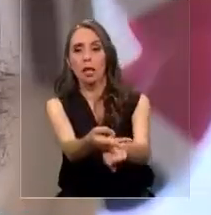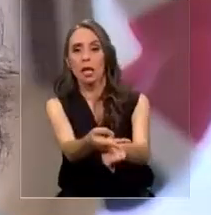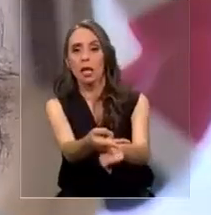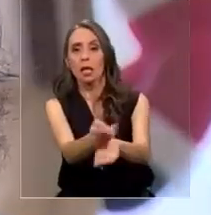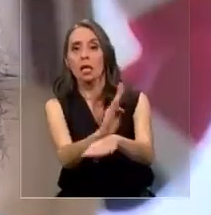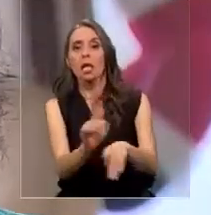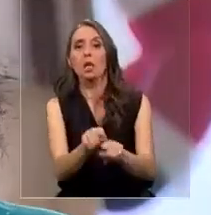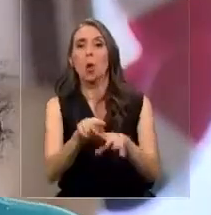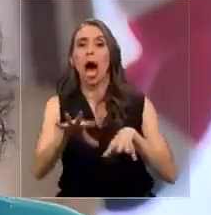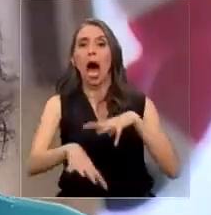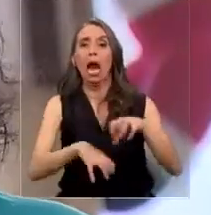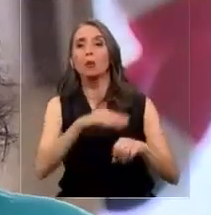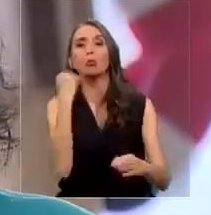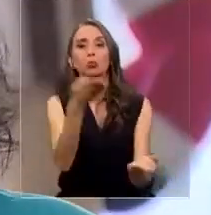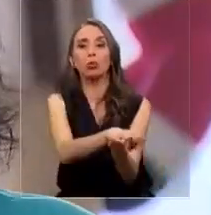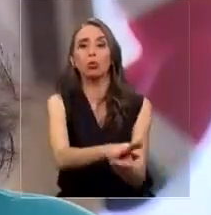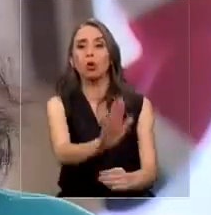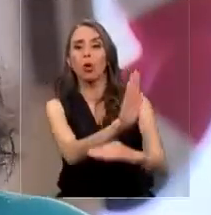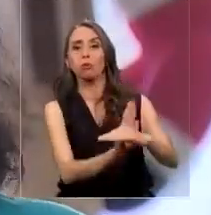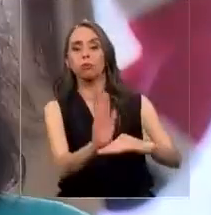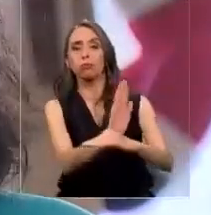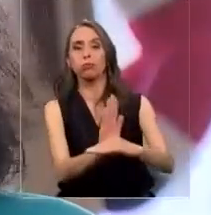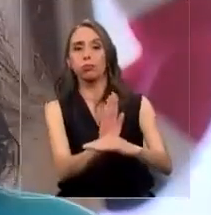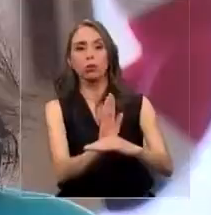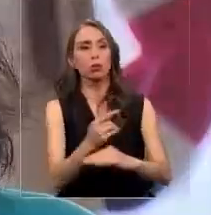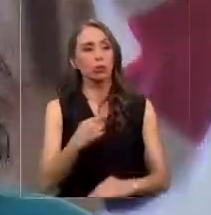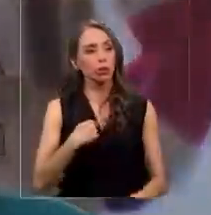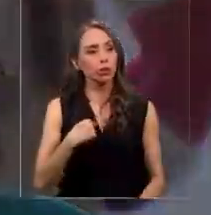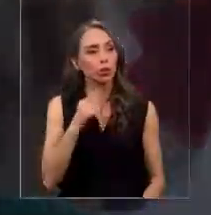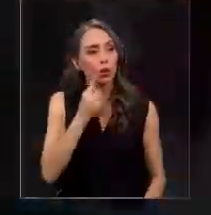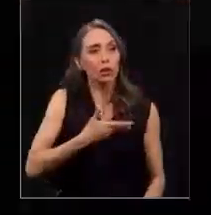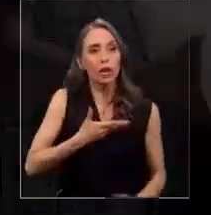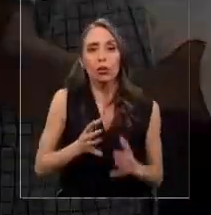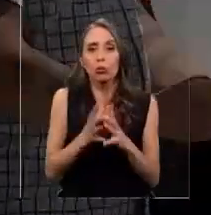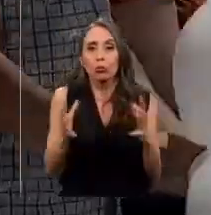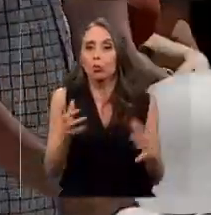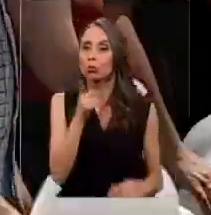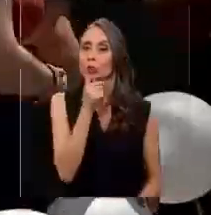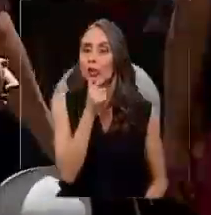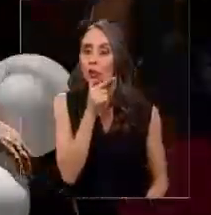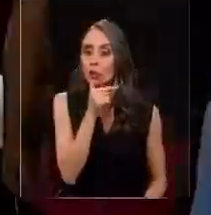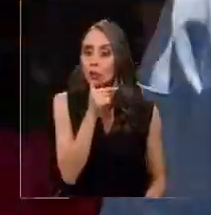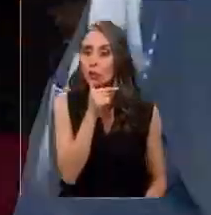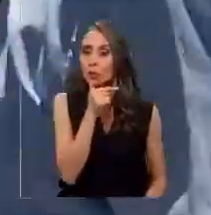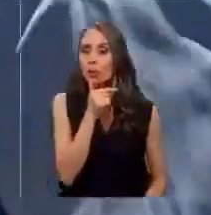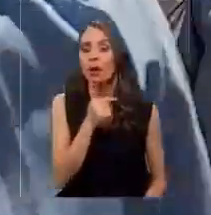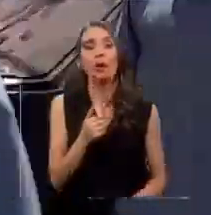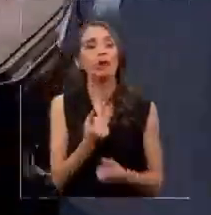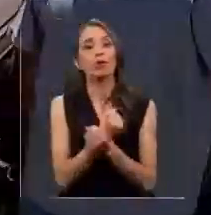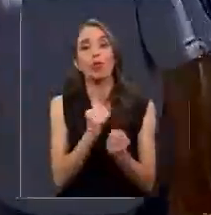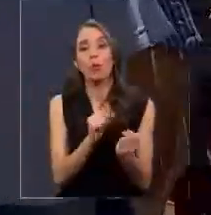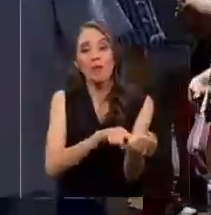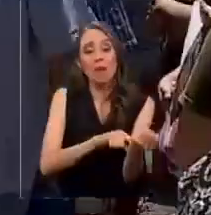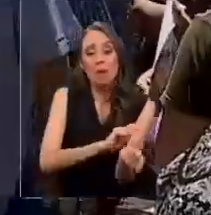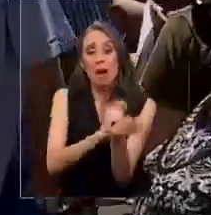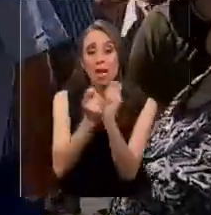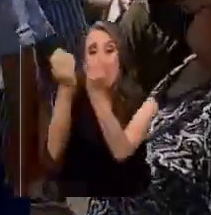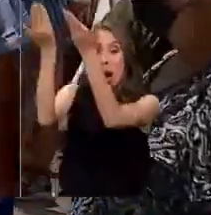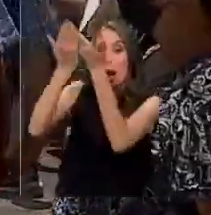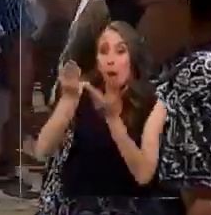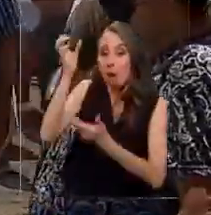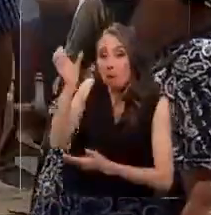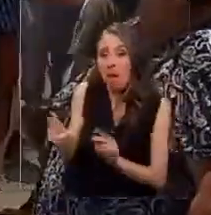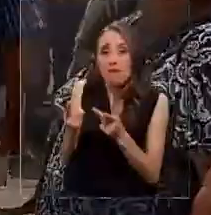animal. Entonces, la verdad es que yo tengo muchas dudas. Y si bien ya nada cambiará para la familia de María